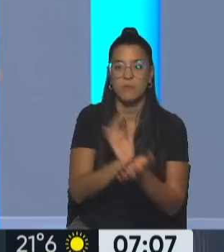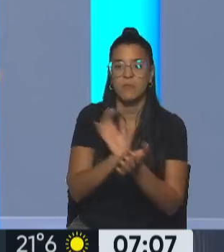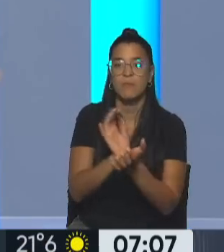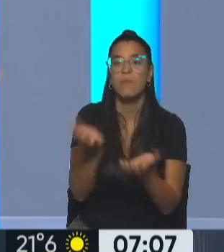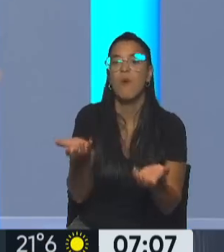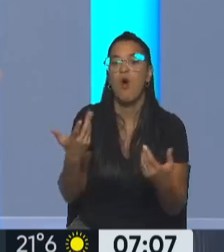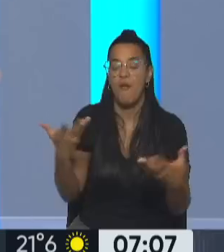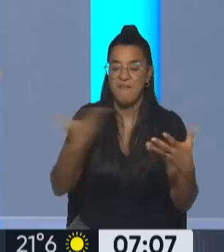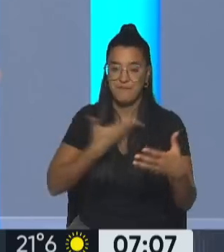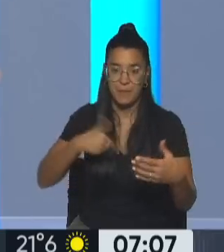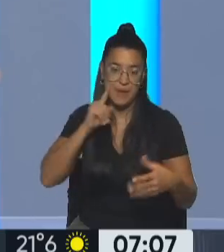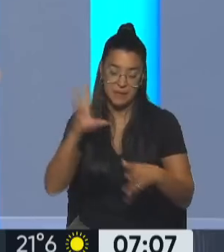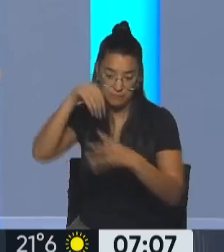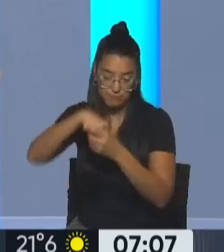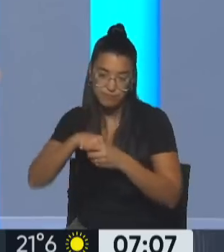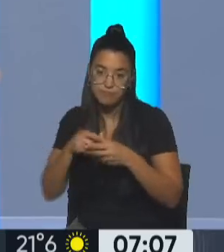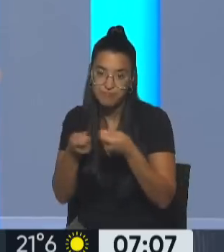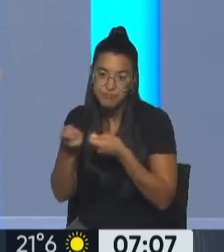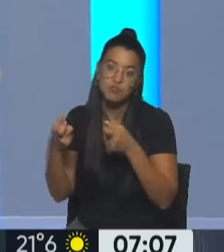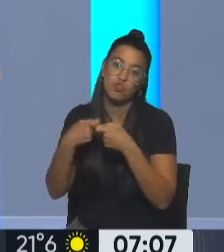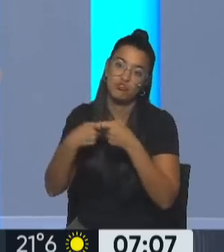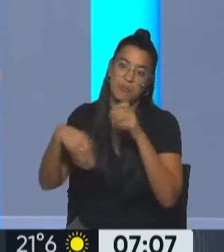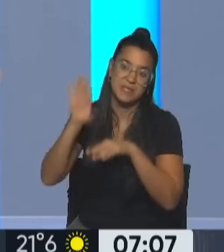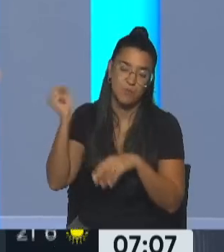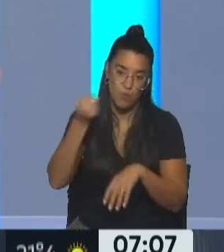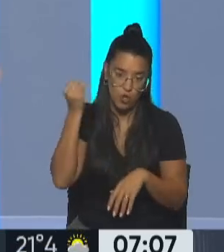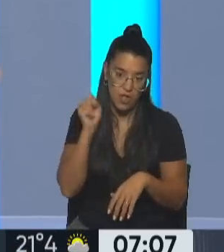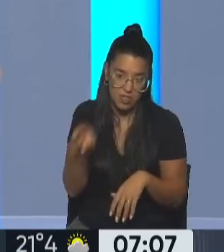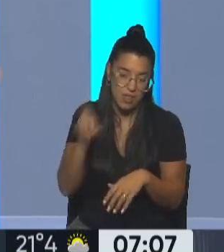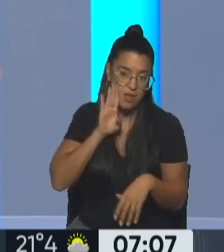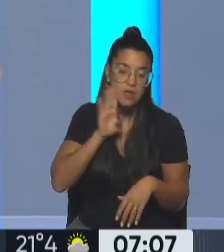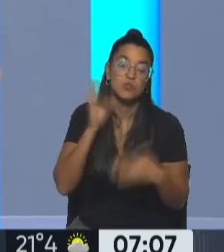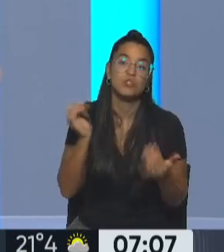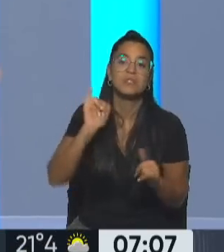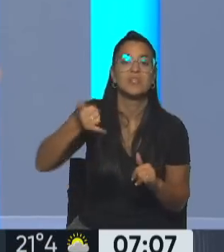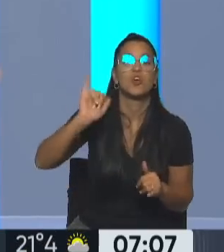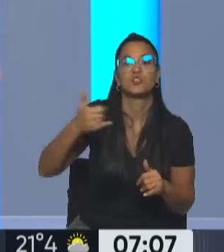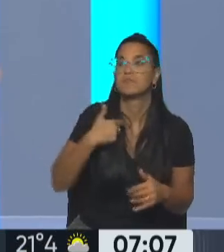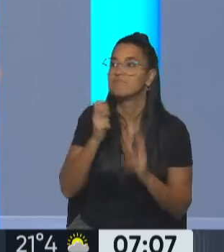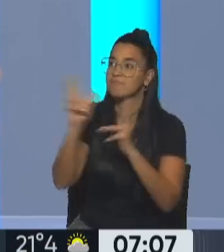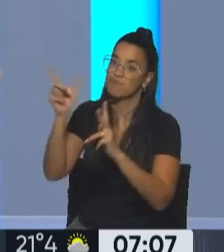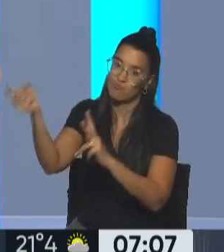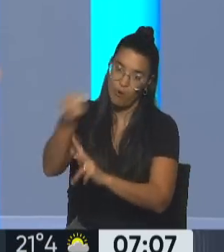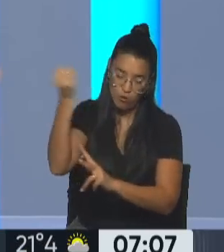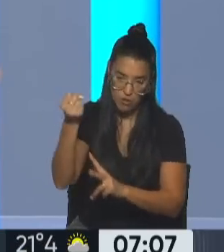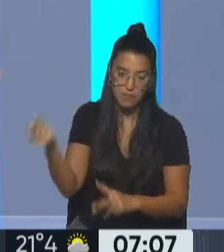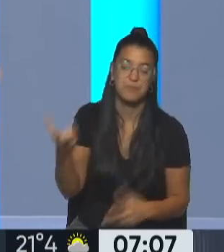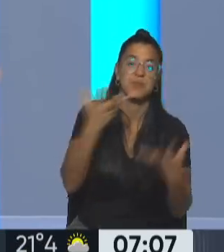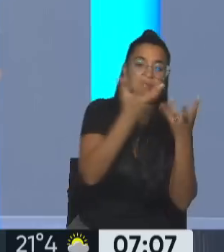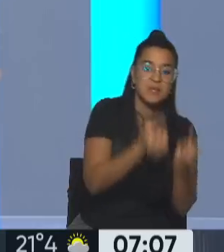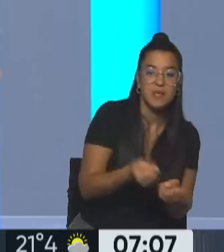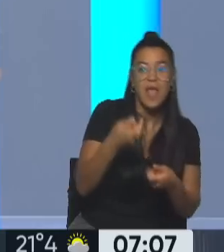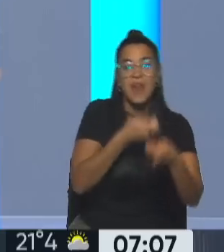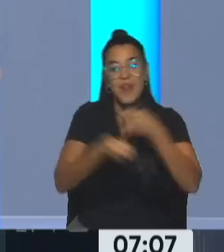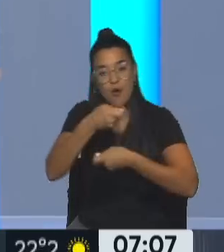ejecutiva del fondo monetario internacional el socio más importante Por lo cual es el que tiene Sí o sí la última palabra Así que sequía y renegociación